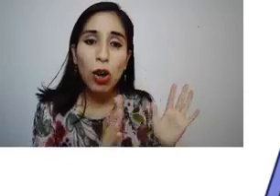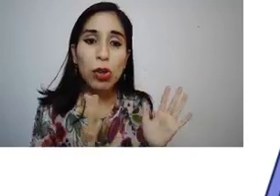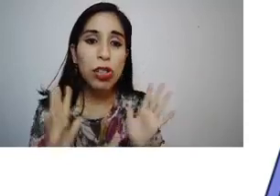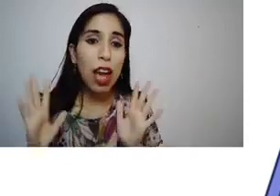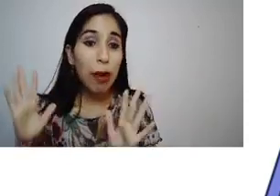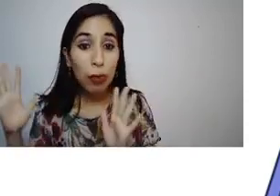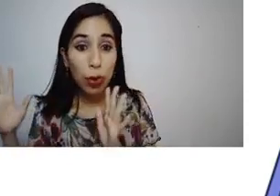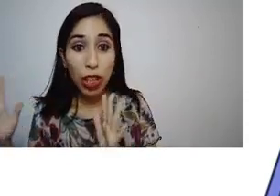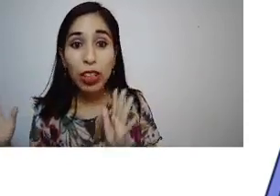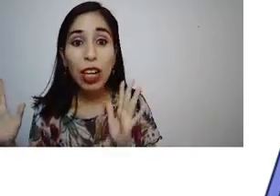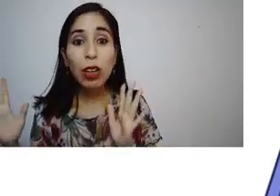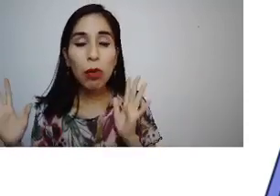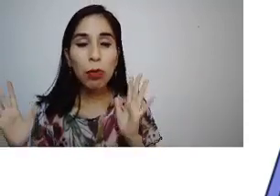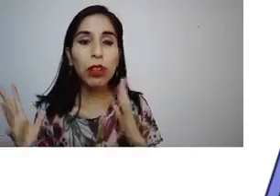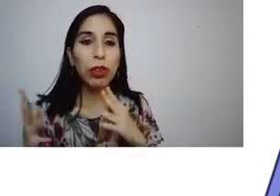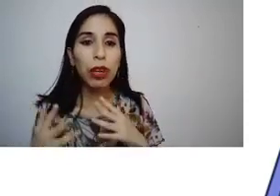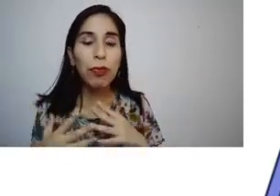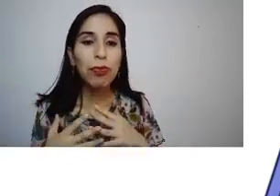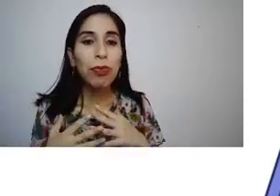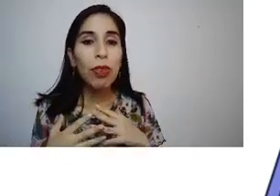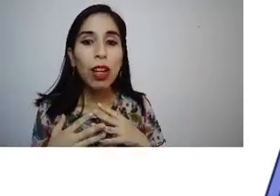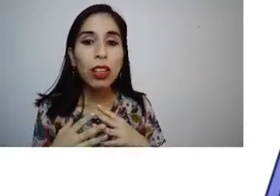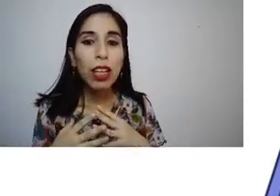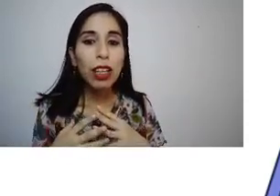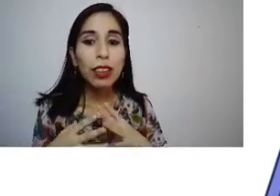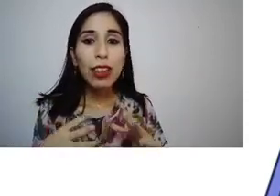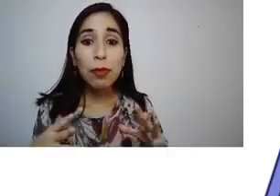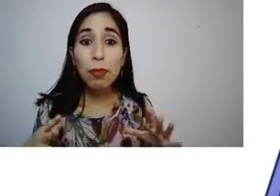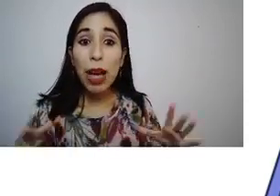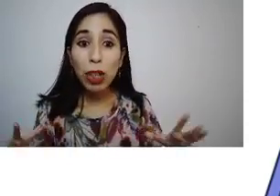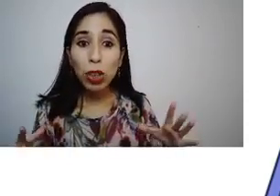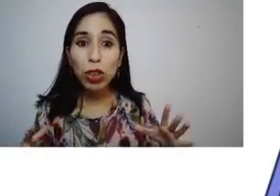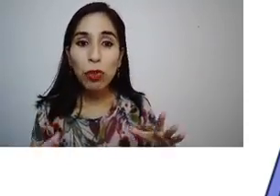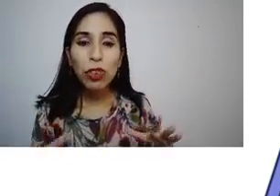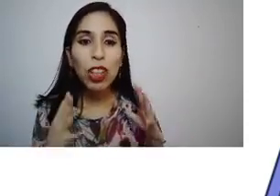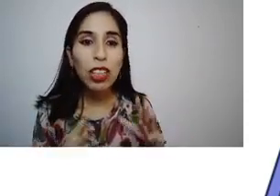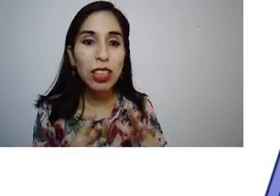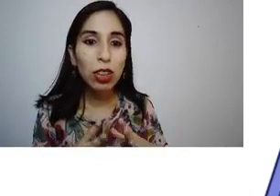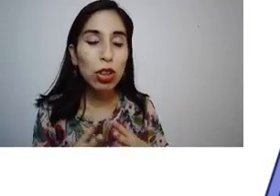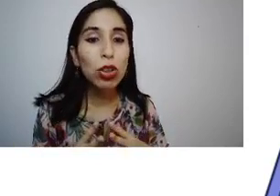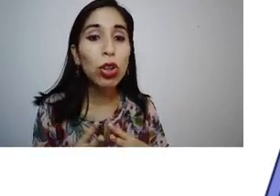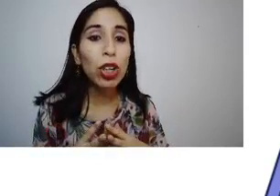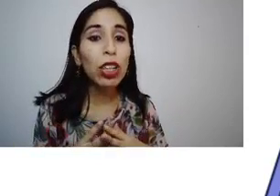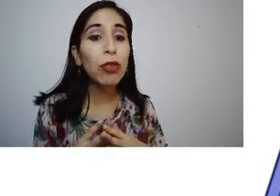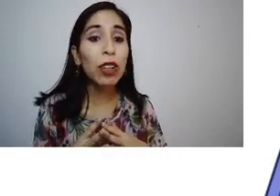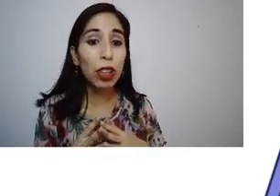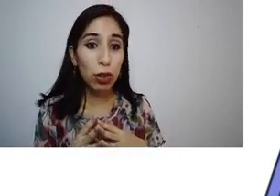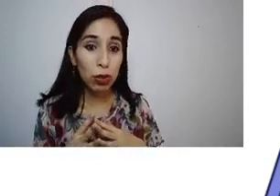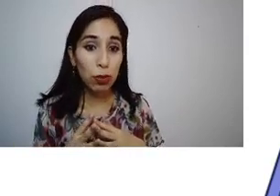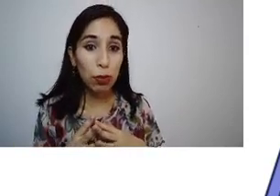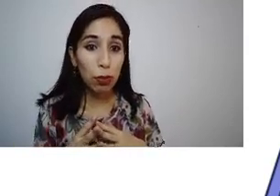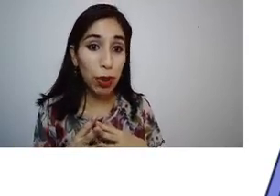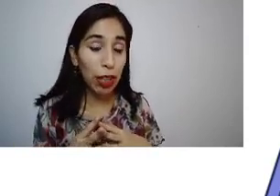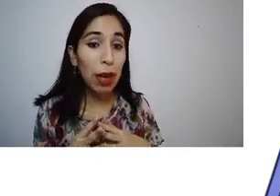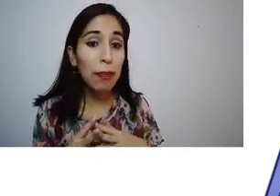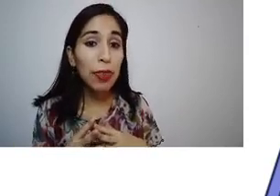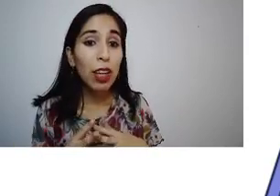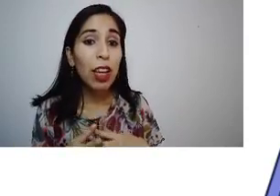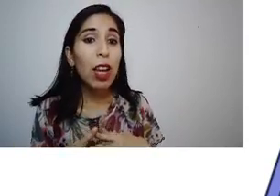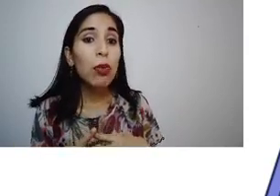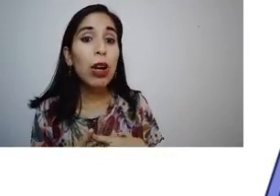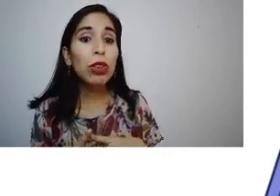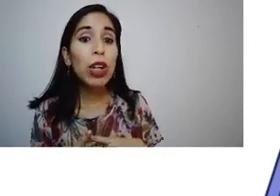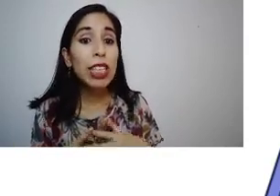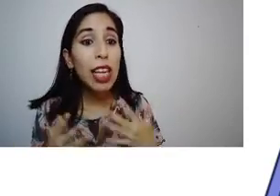o sea moderna la computadora microsoft tiene ciertos colores definidos verdad